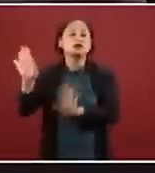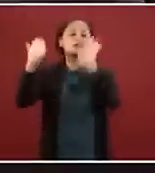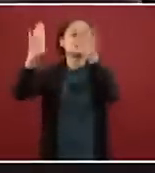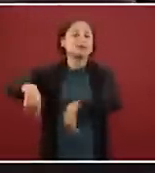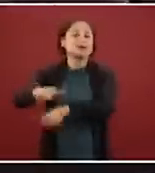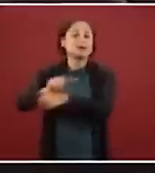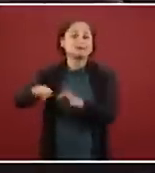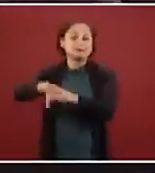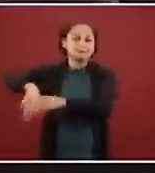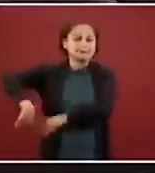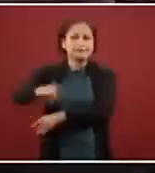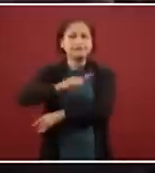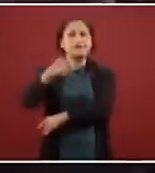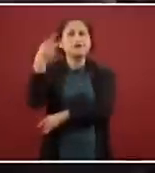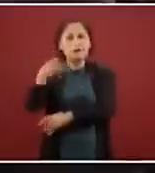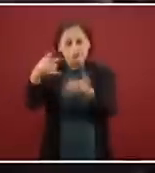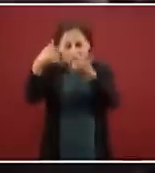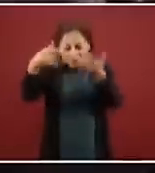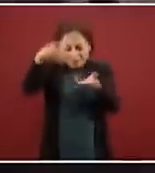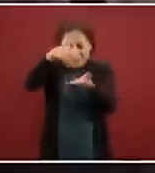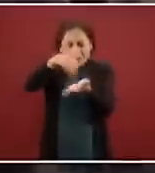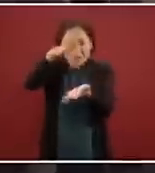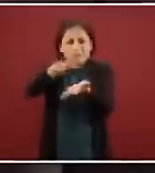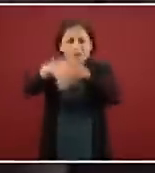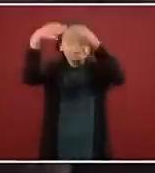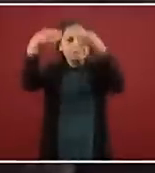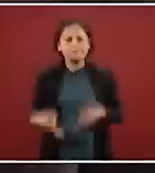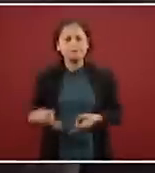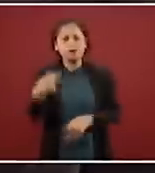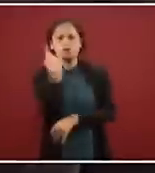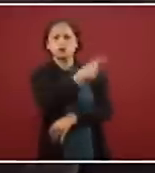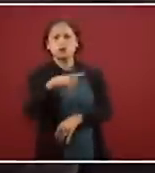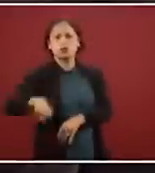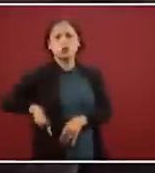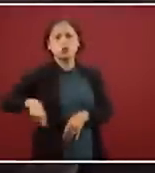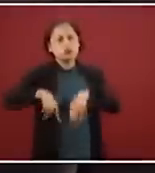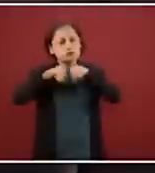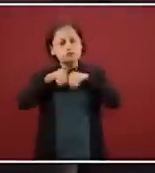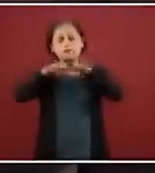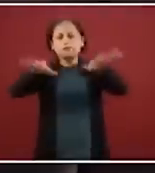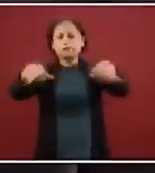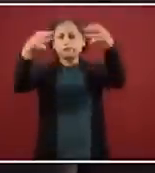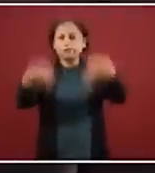está comunicada oficialmente desde su gobierno con